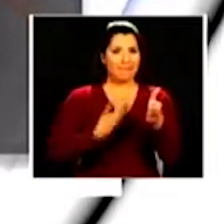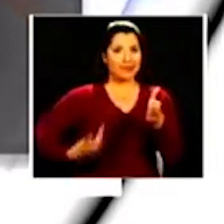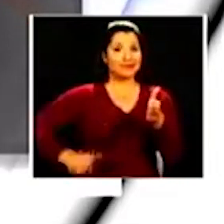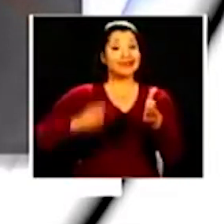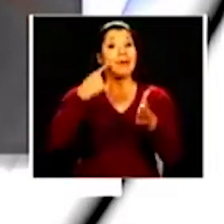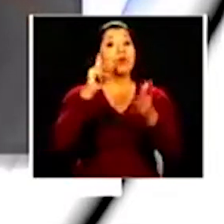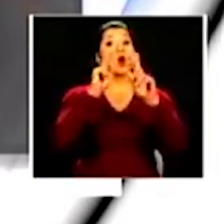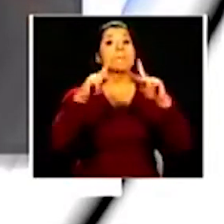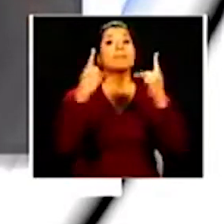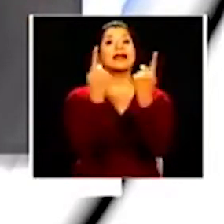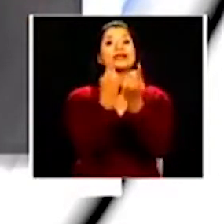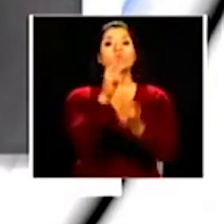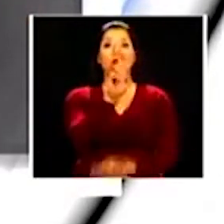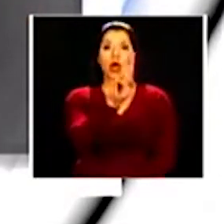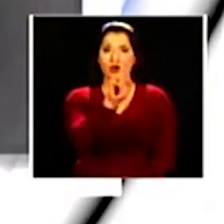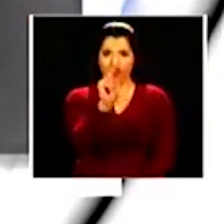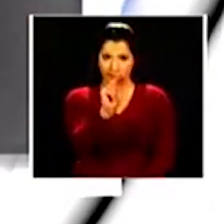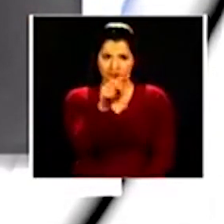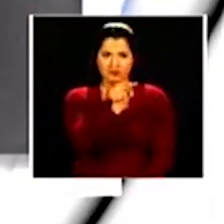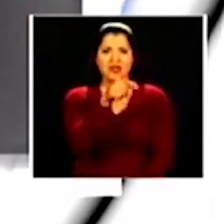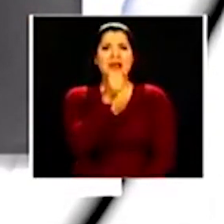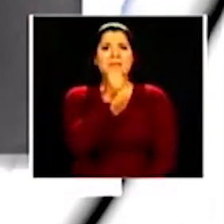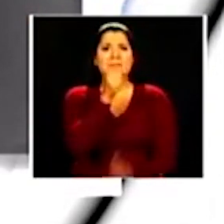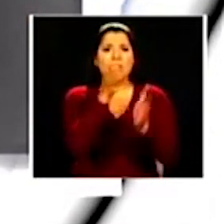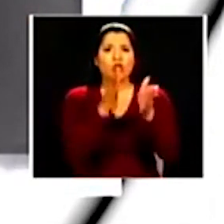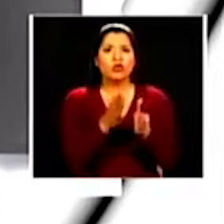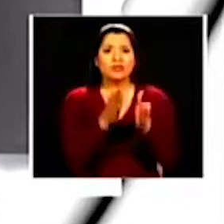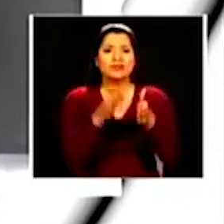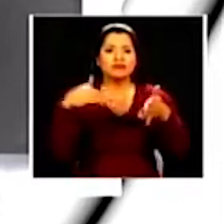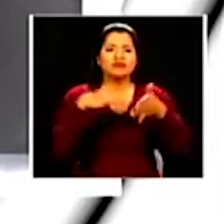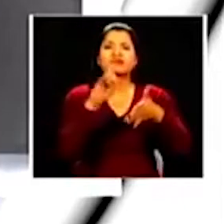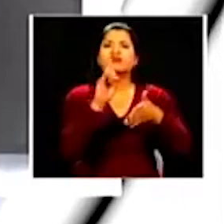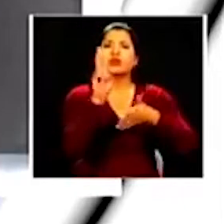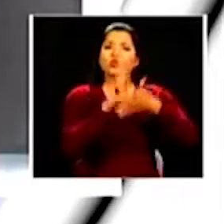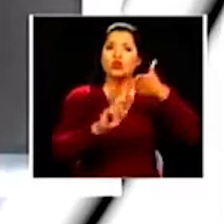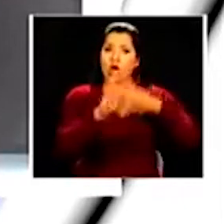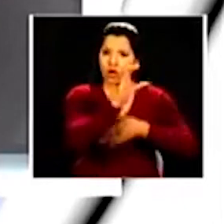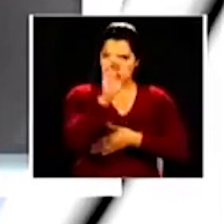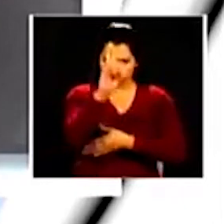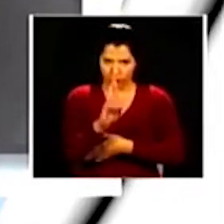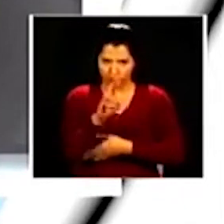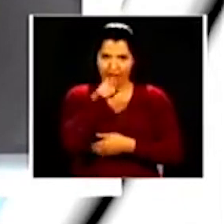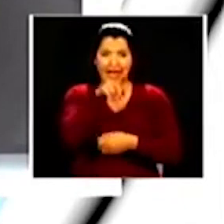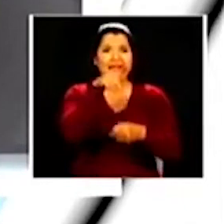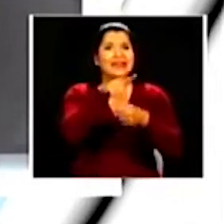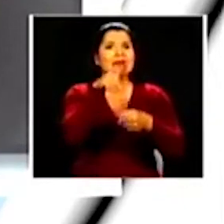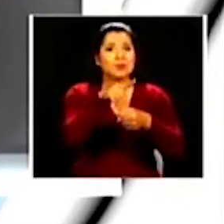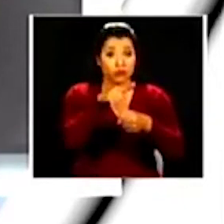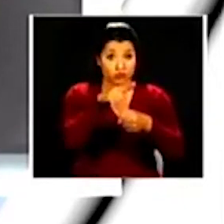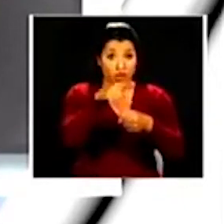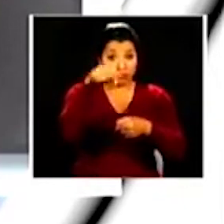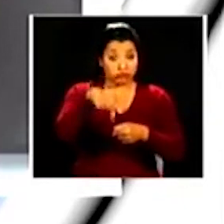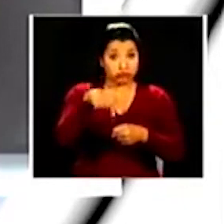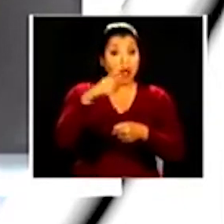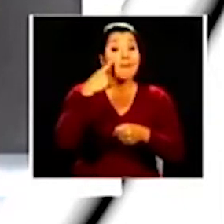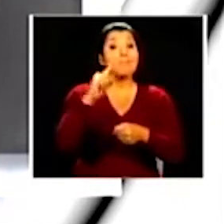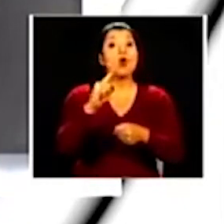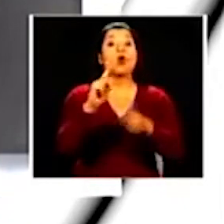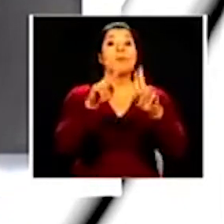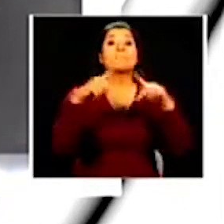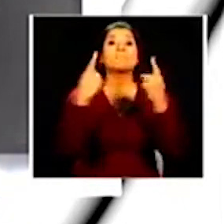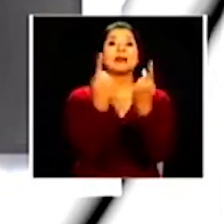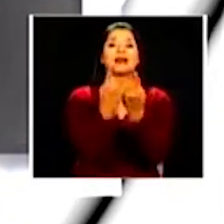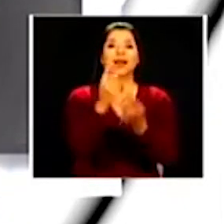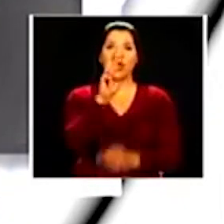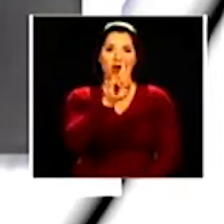Restauración Nacional. Periodista de la Universidad de Costa Rica, fue diputado en la República por el partido Restauración Nacional en